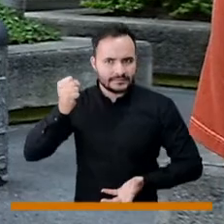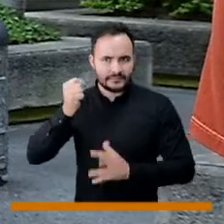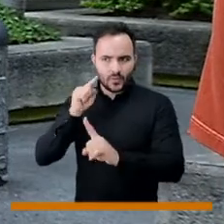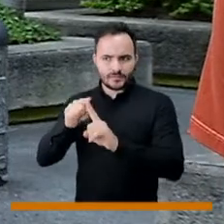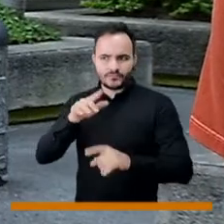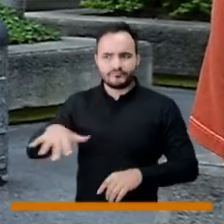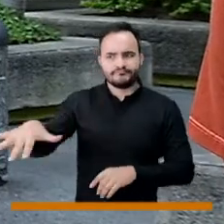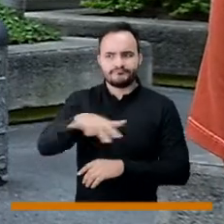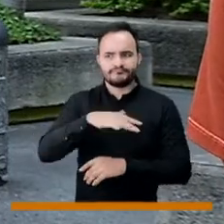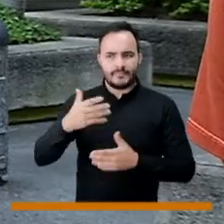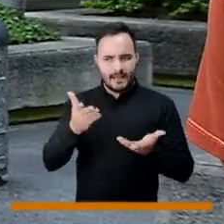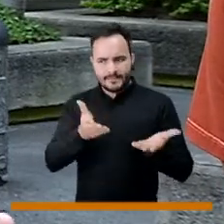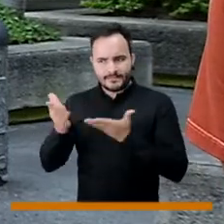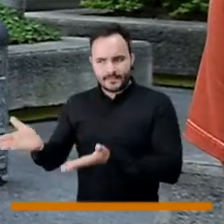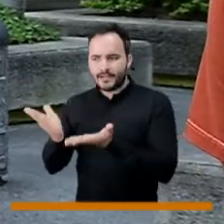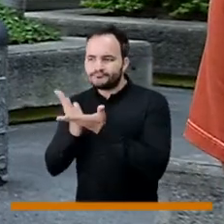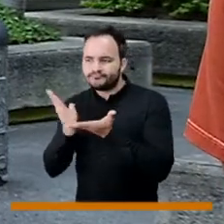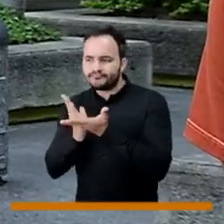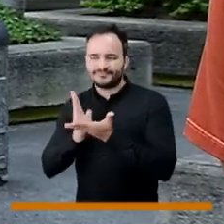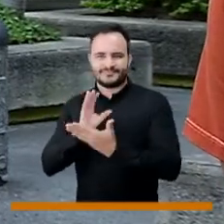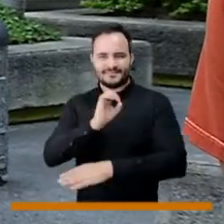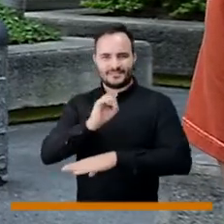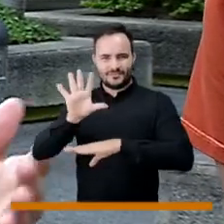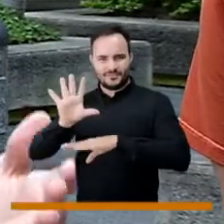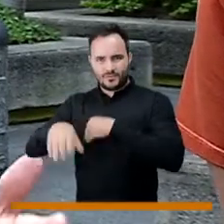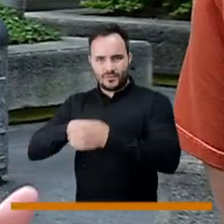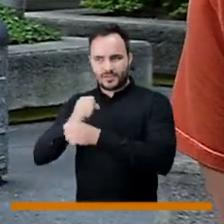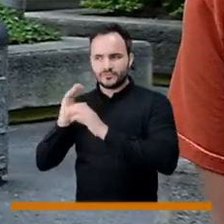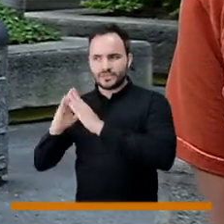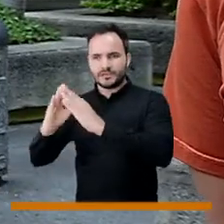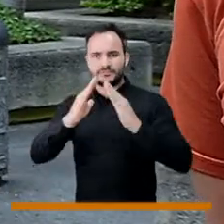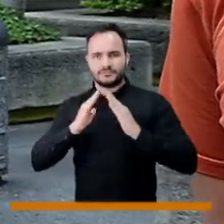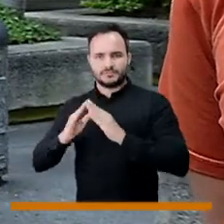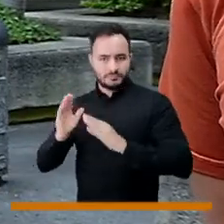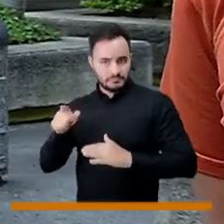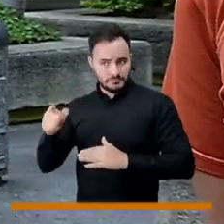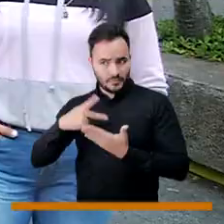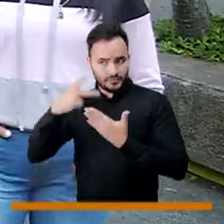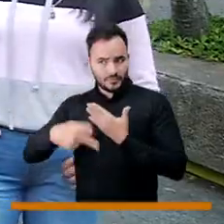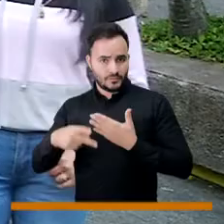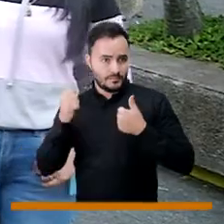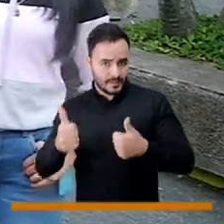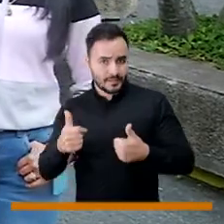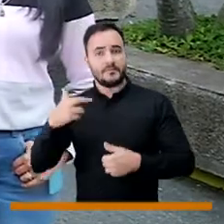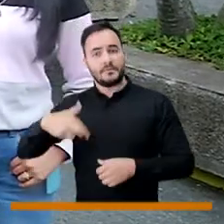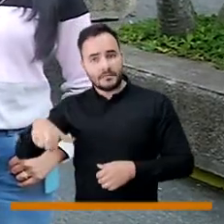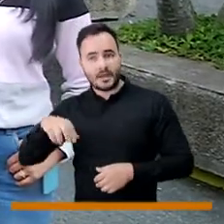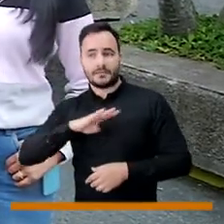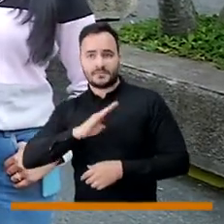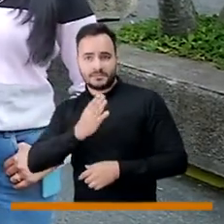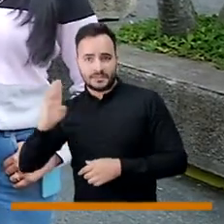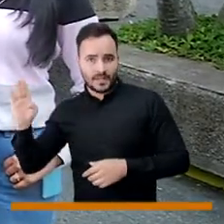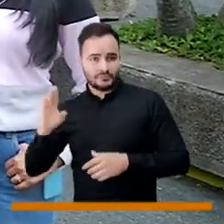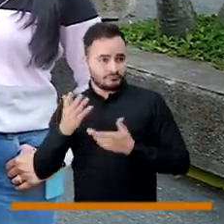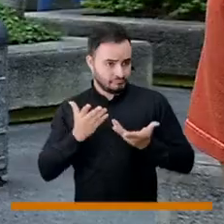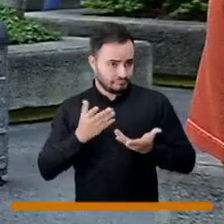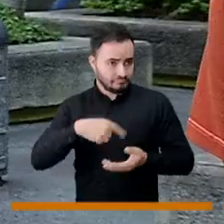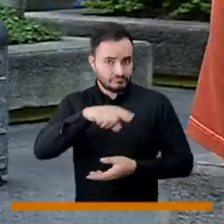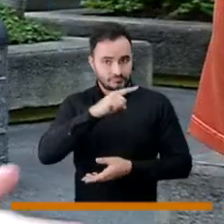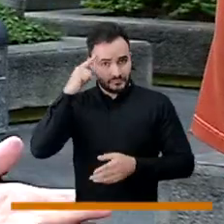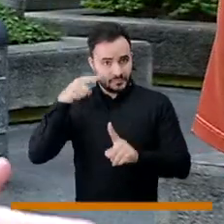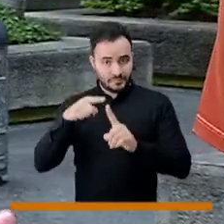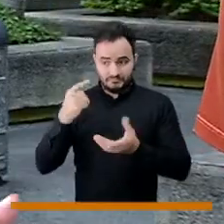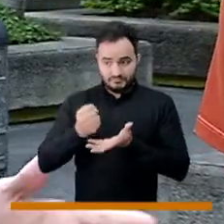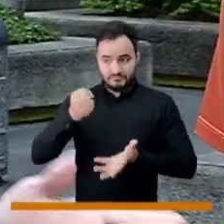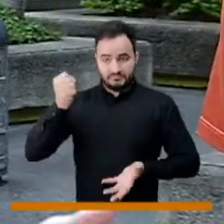invertir más recursos para garantizar el acceso a buen comienzo' el acceso a la educación primaria secundaria y universitaria